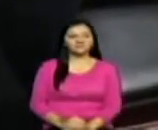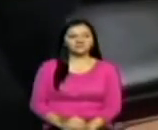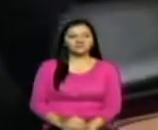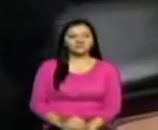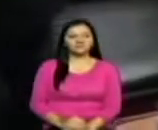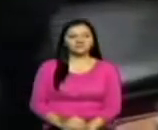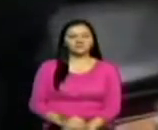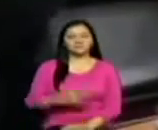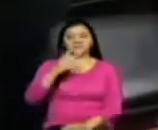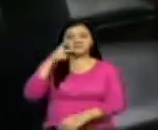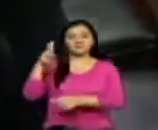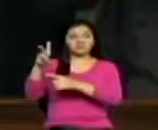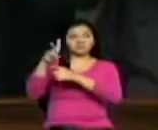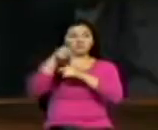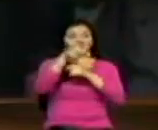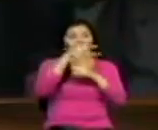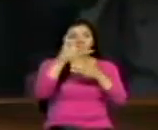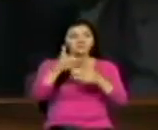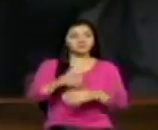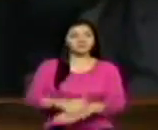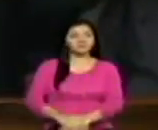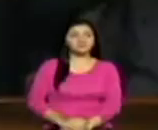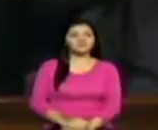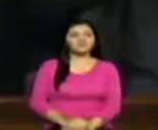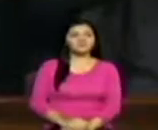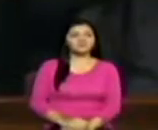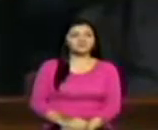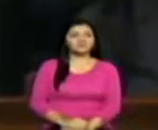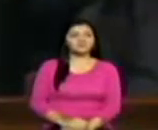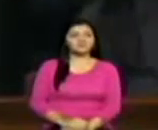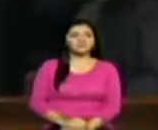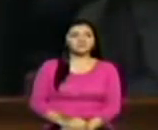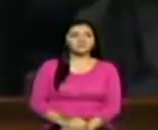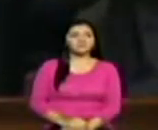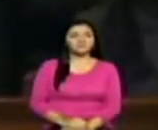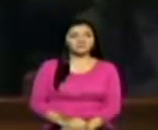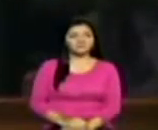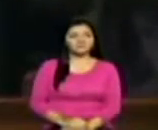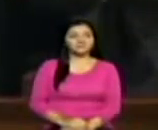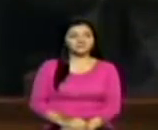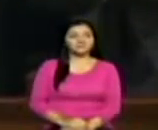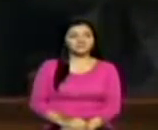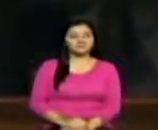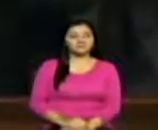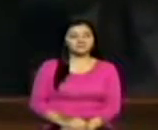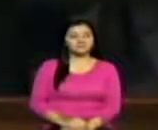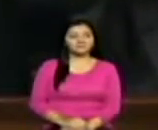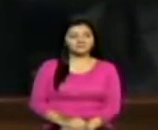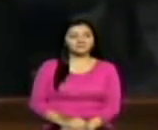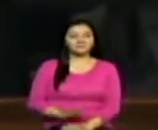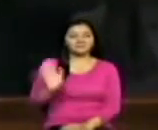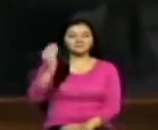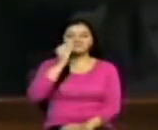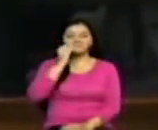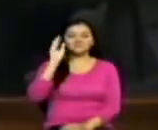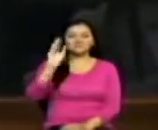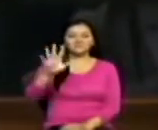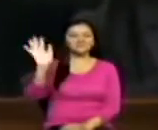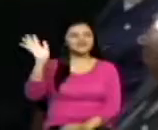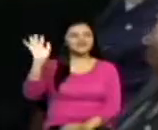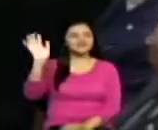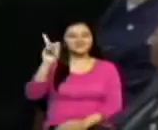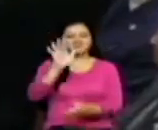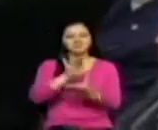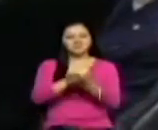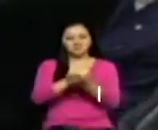Si podemos mostrarlo en las cámaras también, mientras que Kuczynski saluda a los invitados. Beso volado por parte de Nancy Lange,